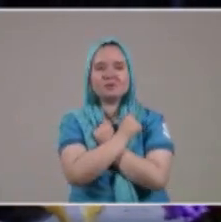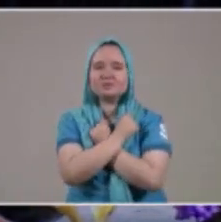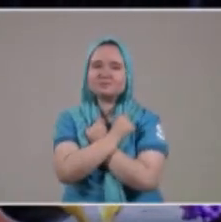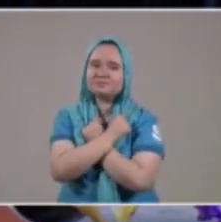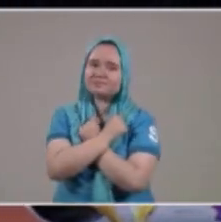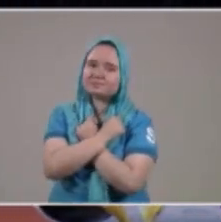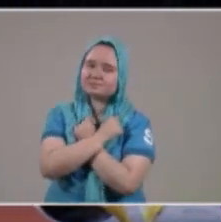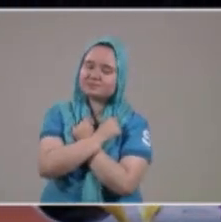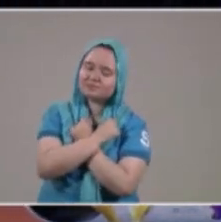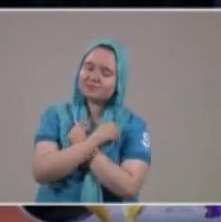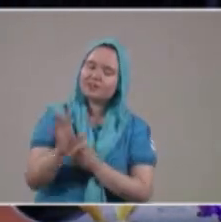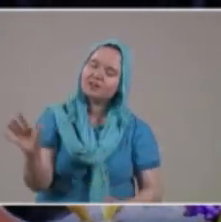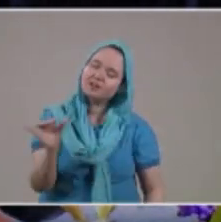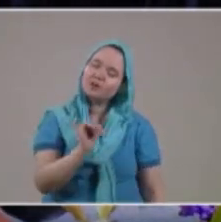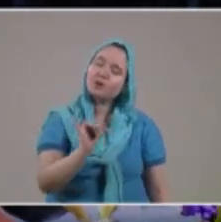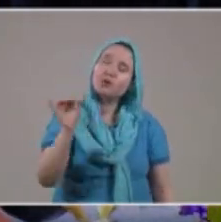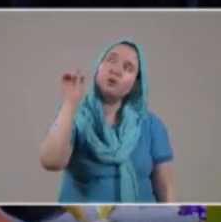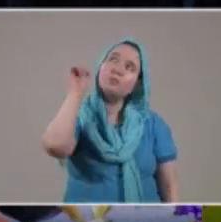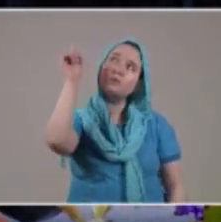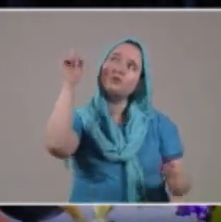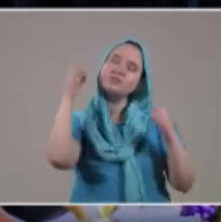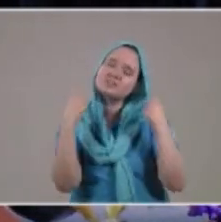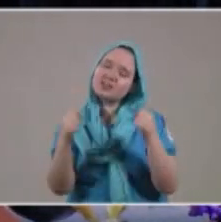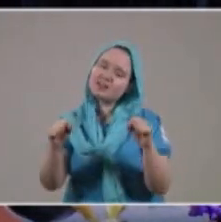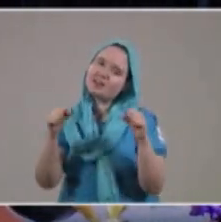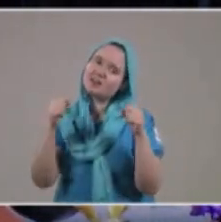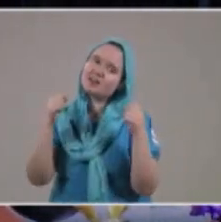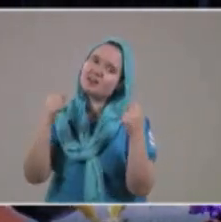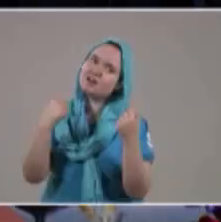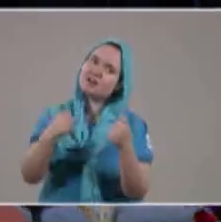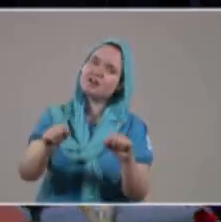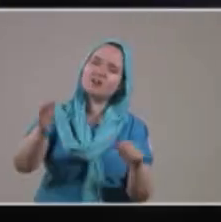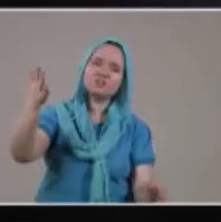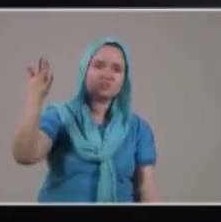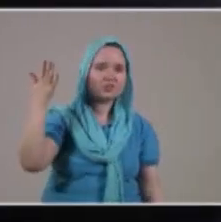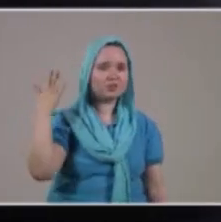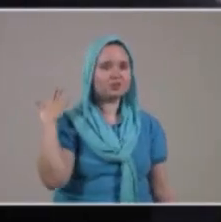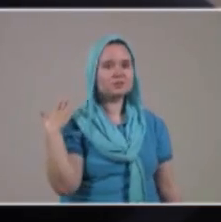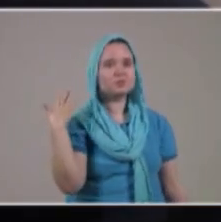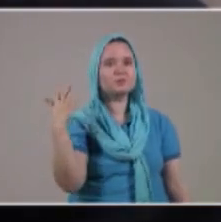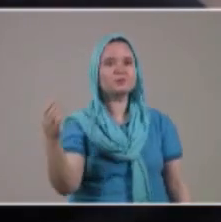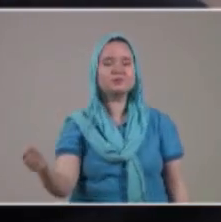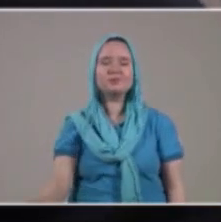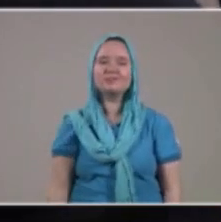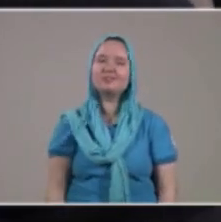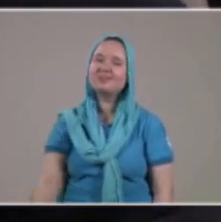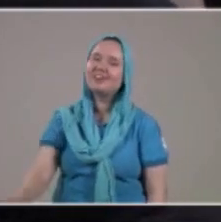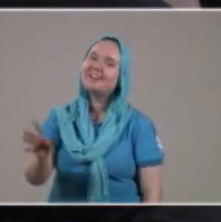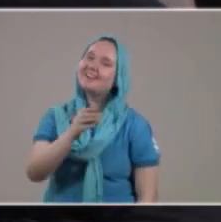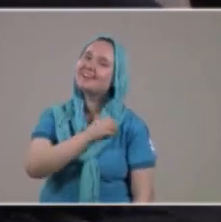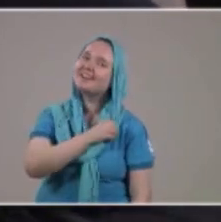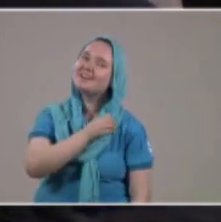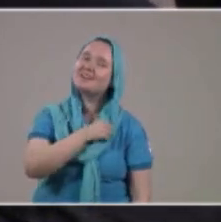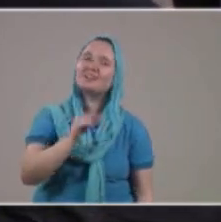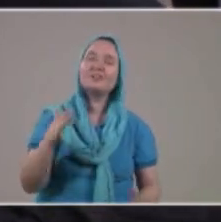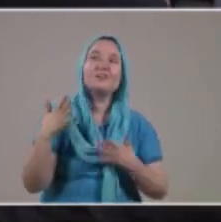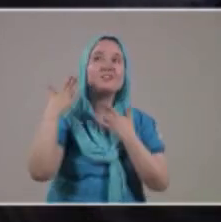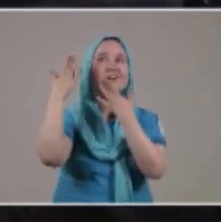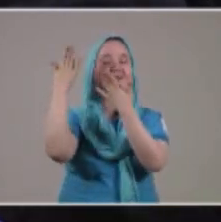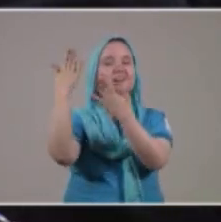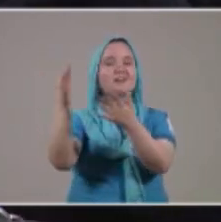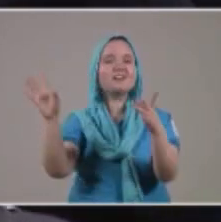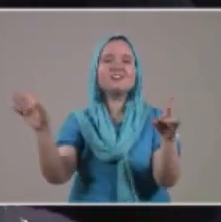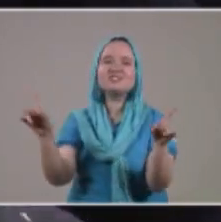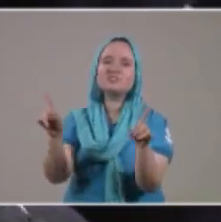Gracias, Padre. Le damos un aplauso al Señor por todas estas vidas que hoy están haciendo su